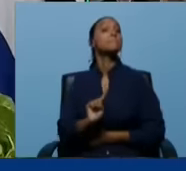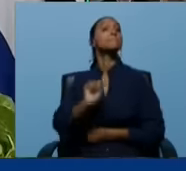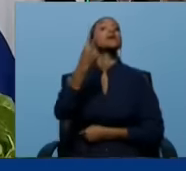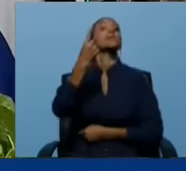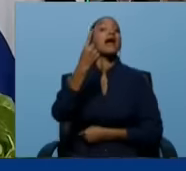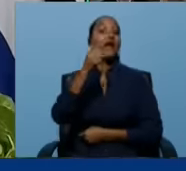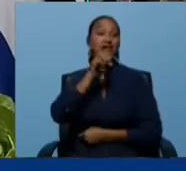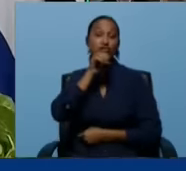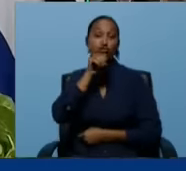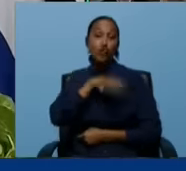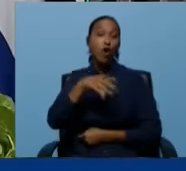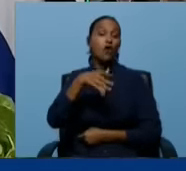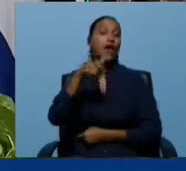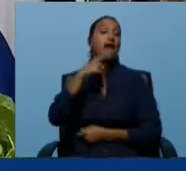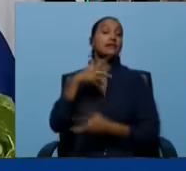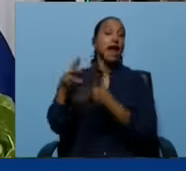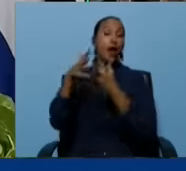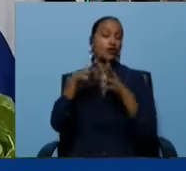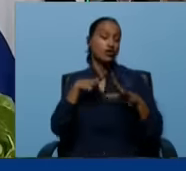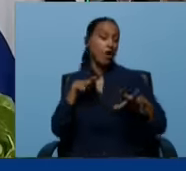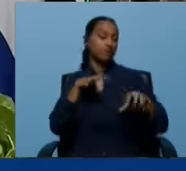expansionistas yanquis.